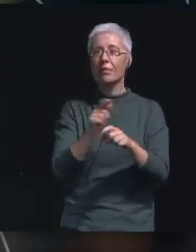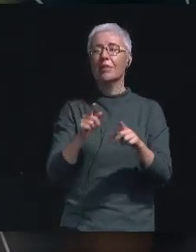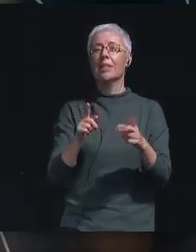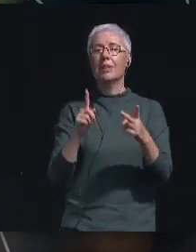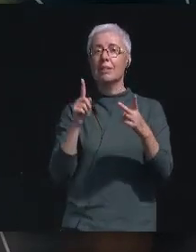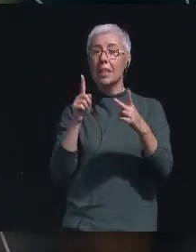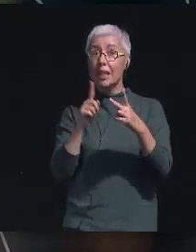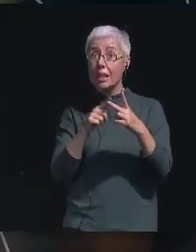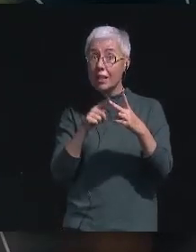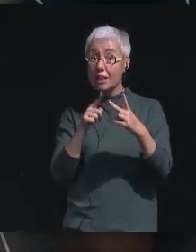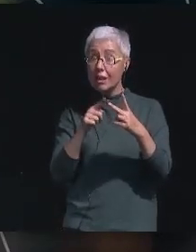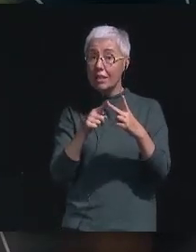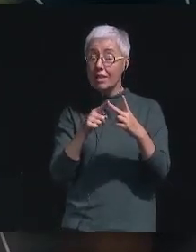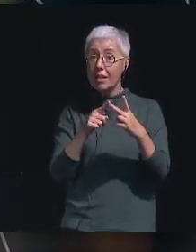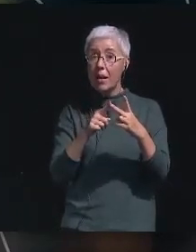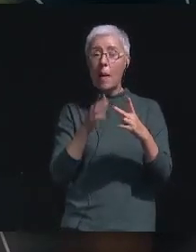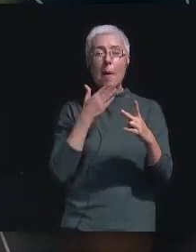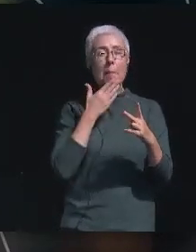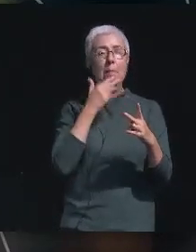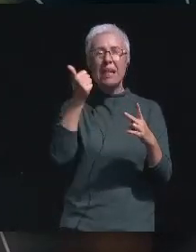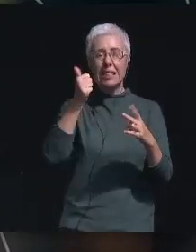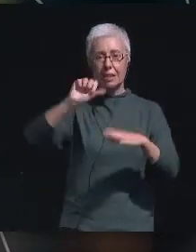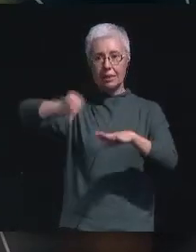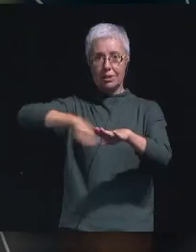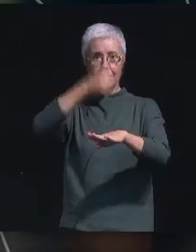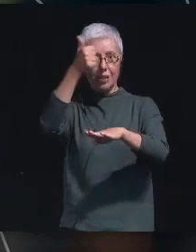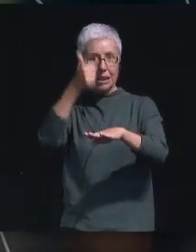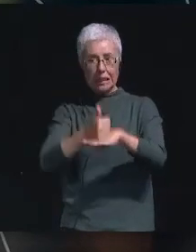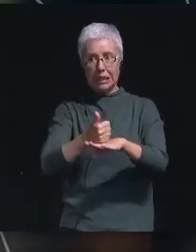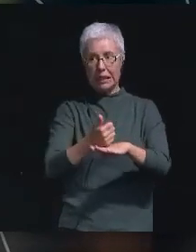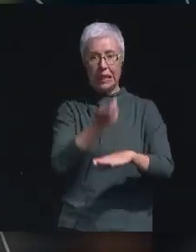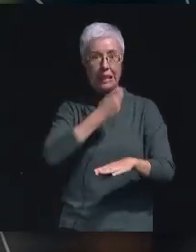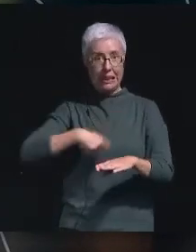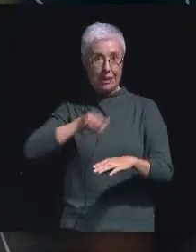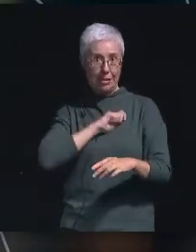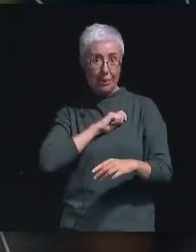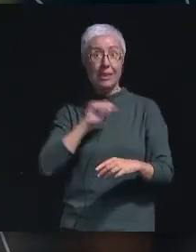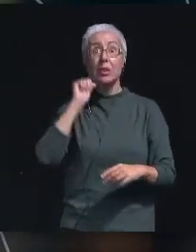Champions, y también vamos a reconocer a la mejor startup de impacto de